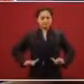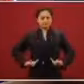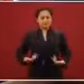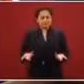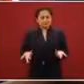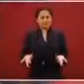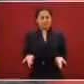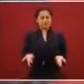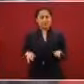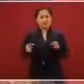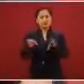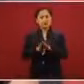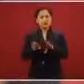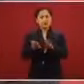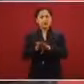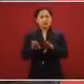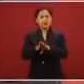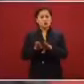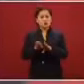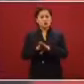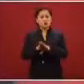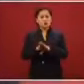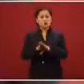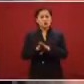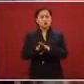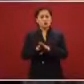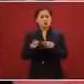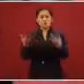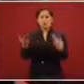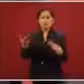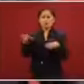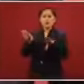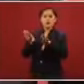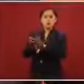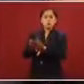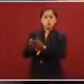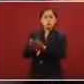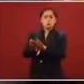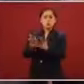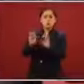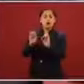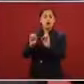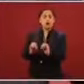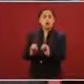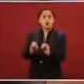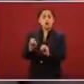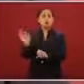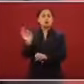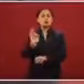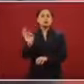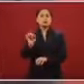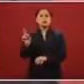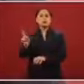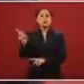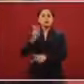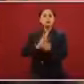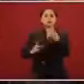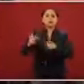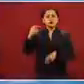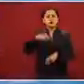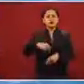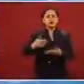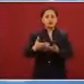vamos a cerrarles la posibilidad de que sean atendidos? Vamos a suponer que no es cierto o no